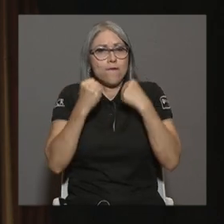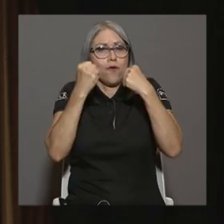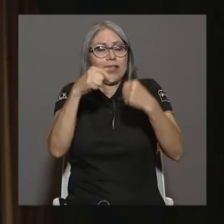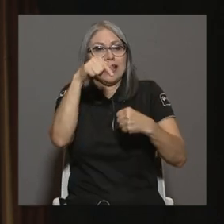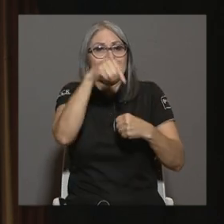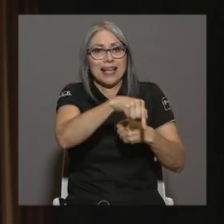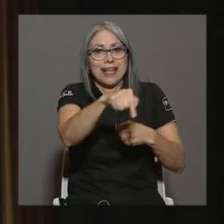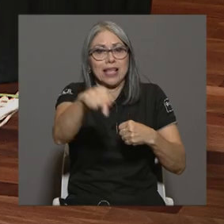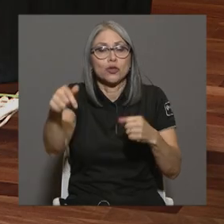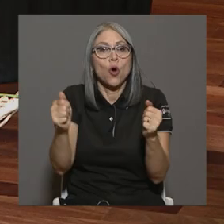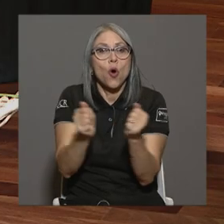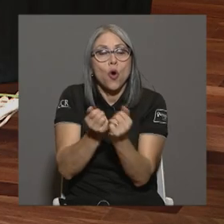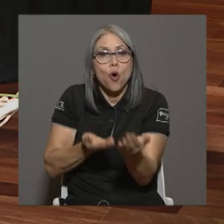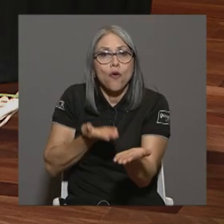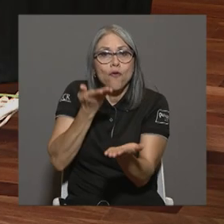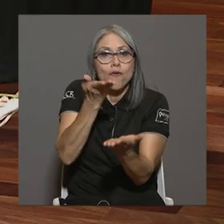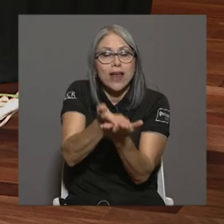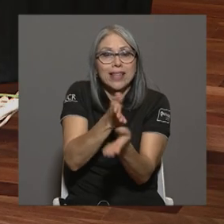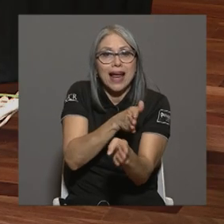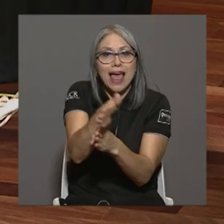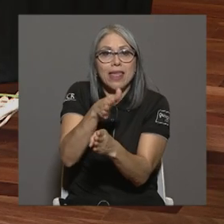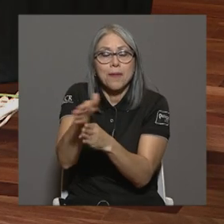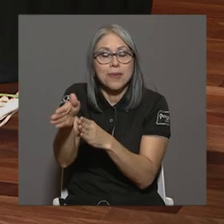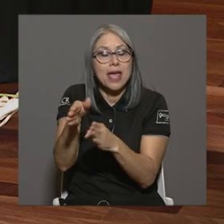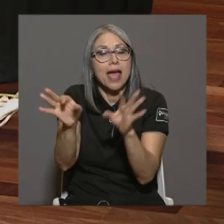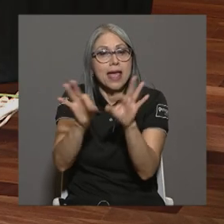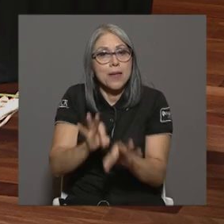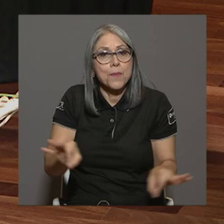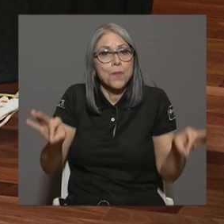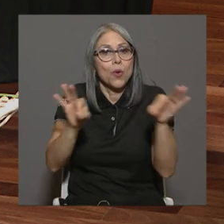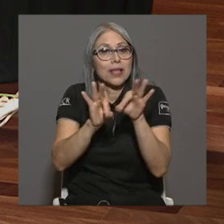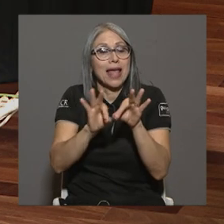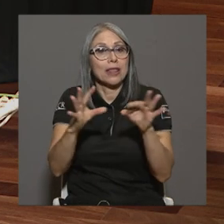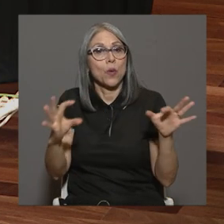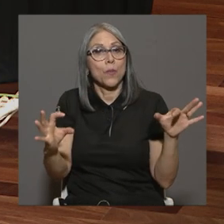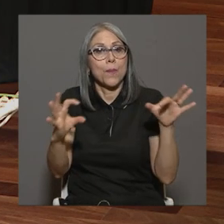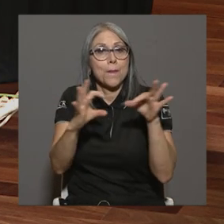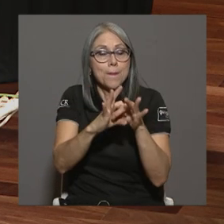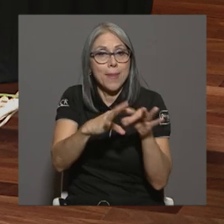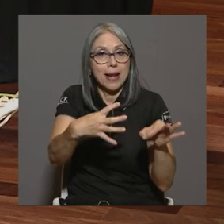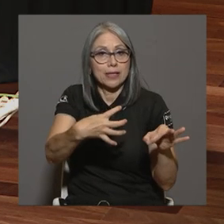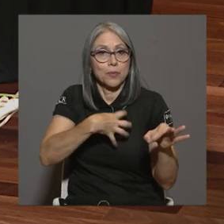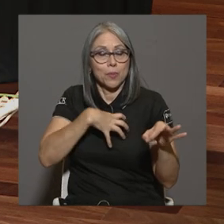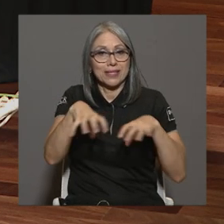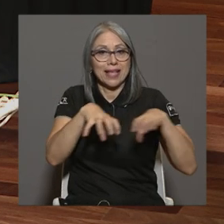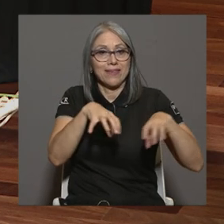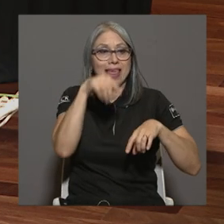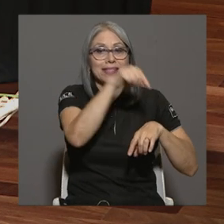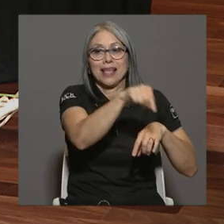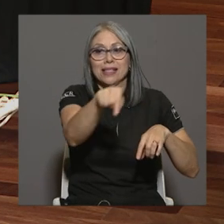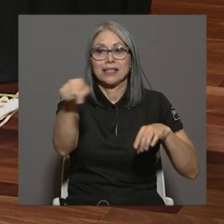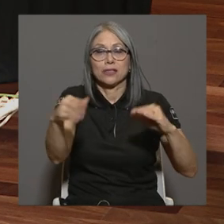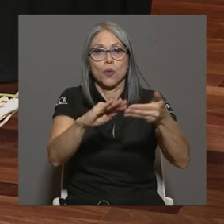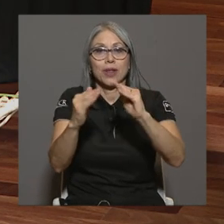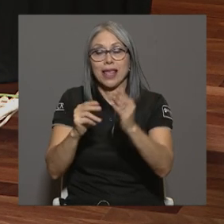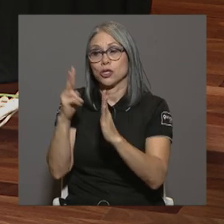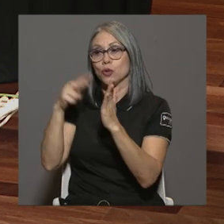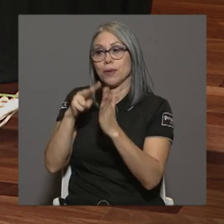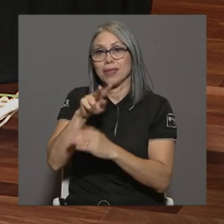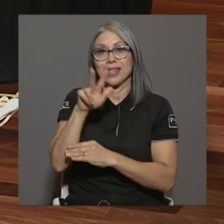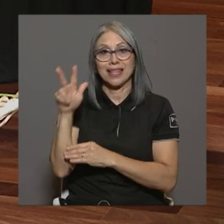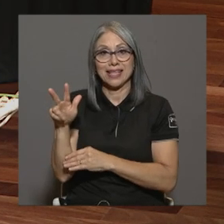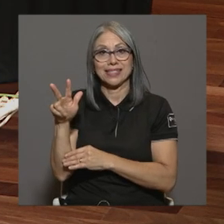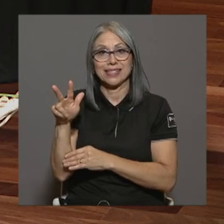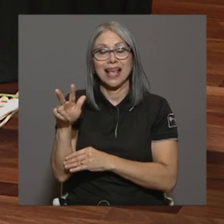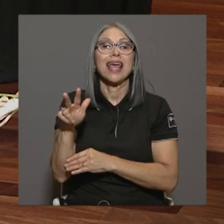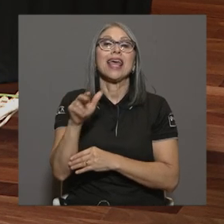de impacto para las actividades propias de estas comunidades. En el 2023 se trasladaron 38